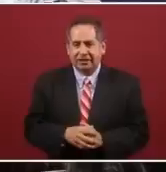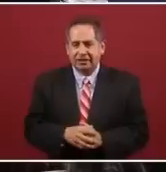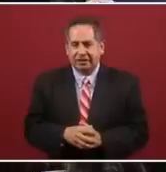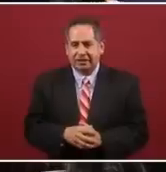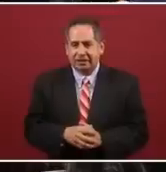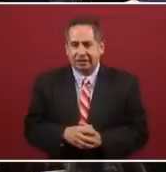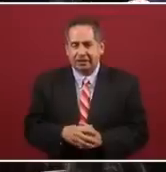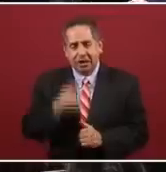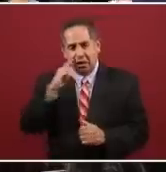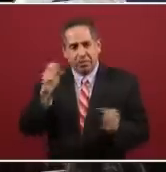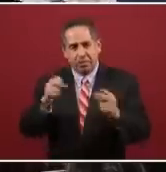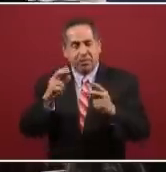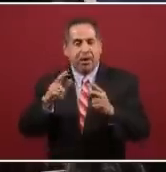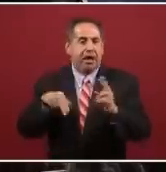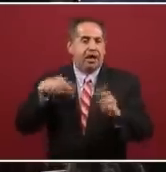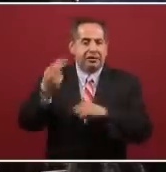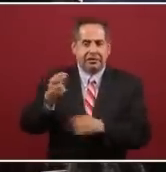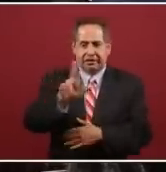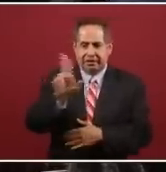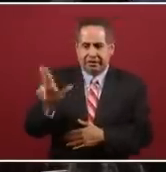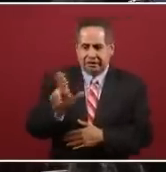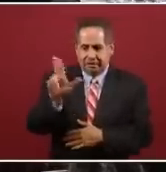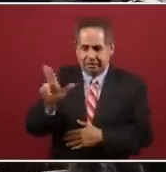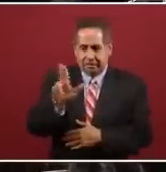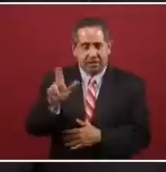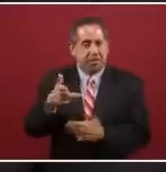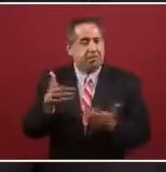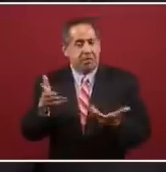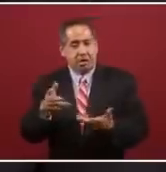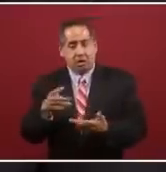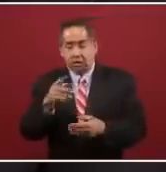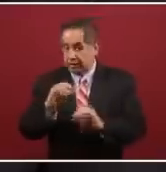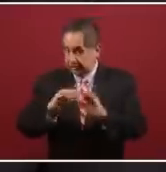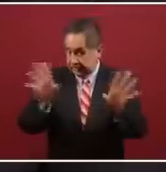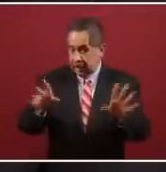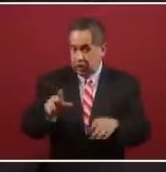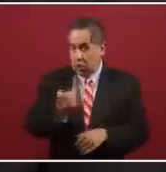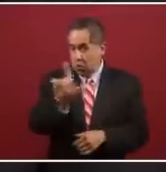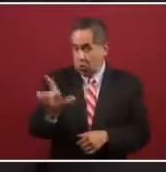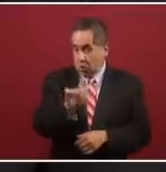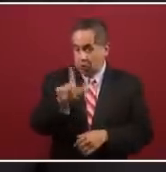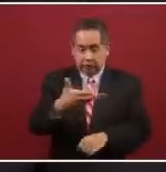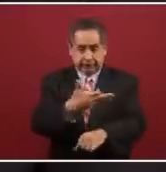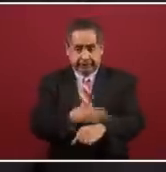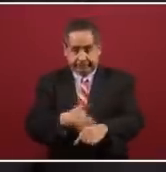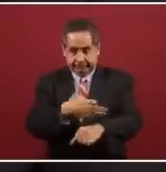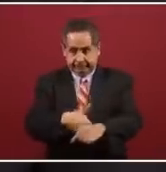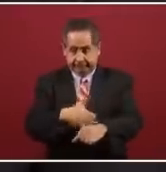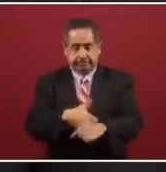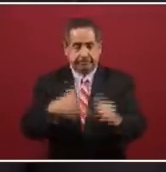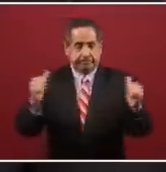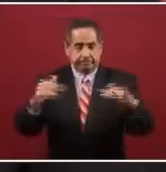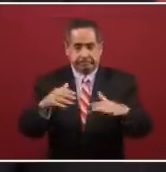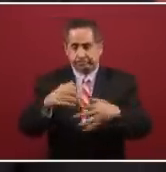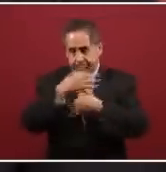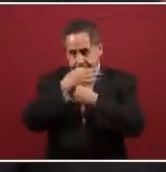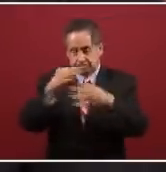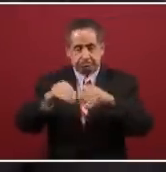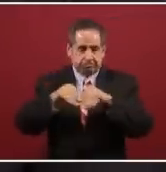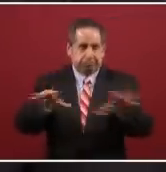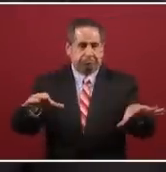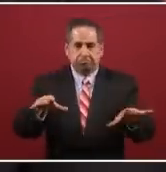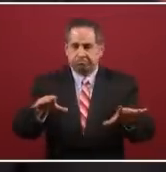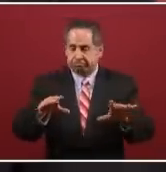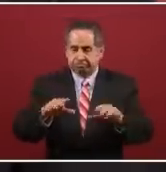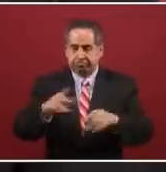Ya nos vemos hasta el martes, pero están invitados desde luego para el lunes. Vamos a informar